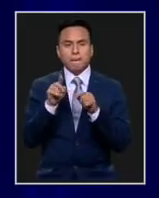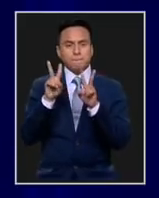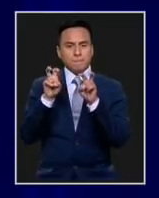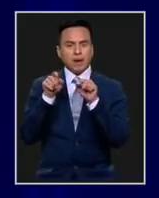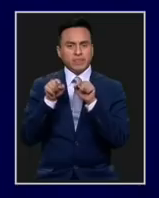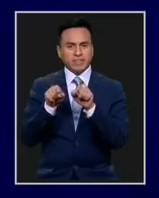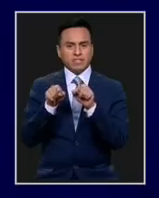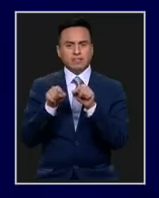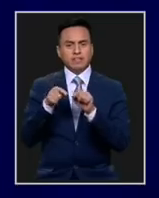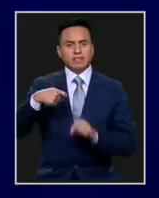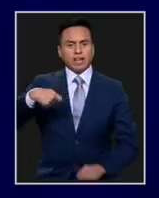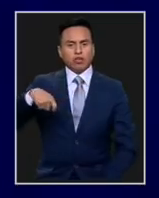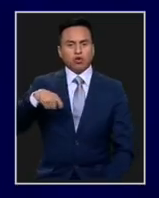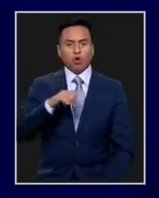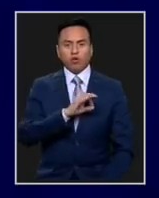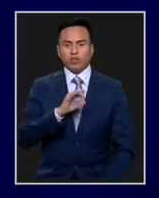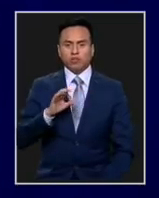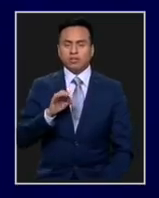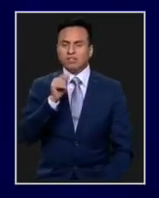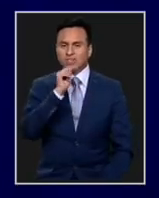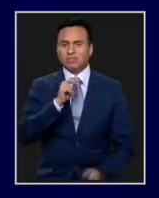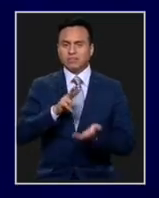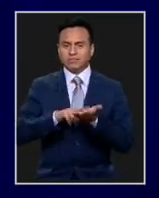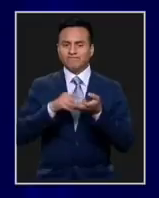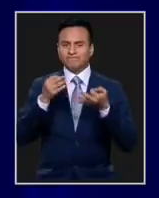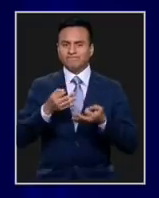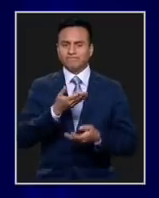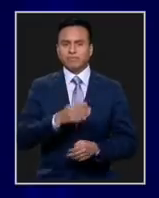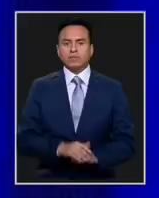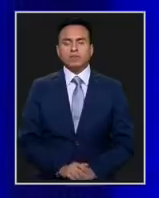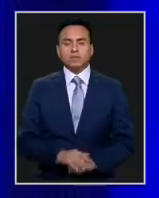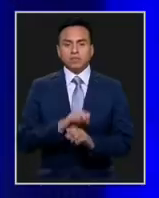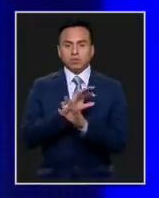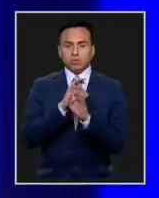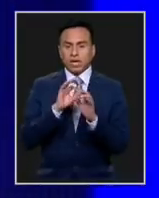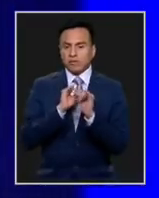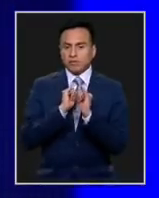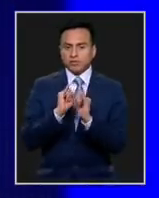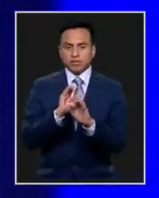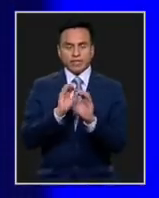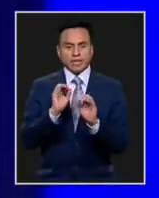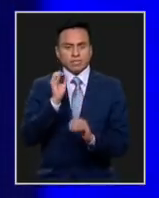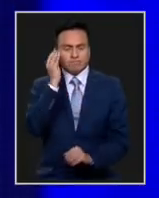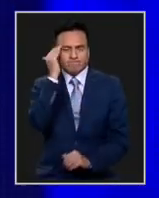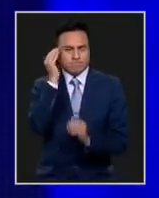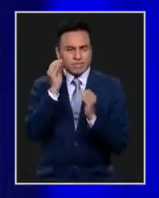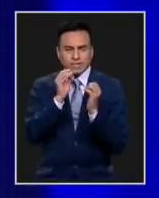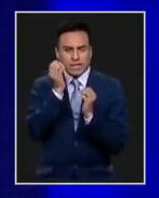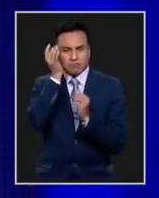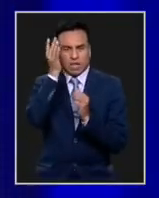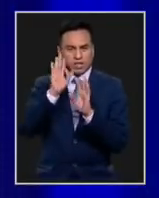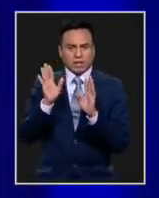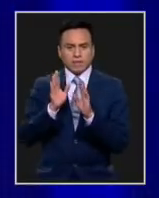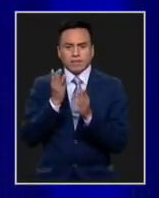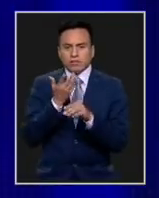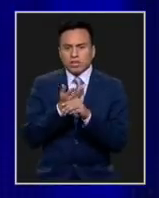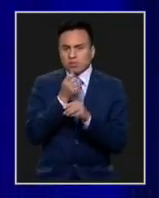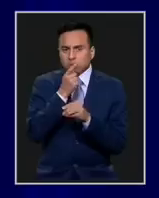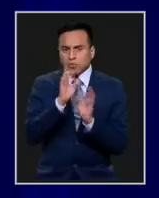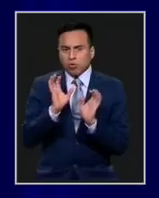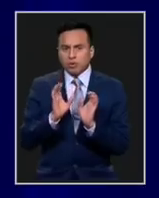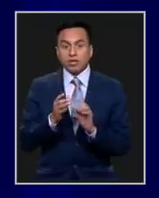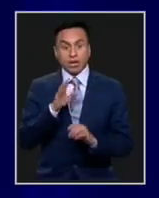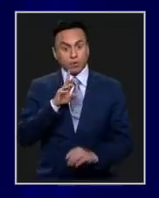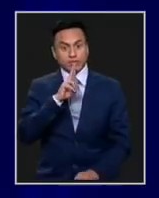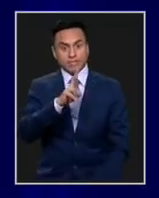materia el senador Osandón está faltando a la verdad. Ninguna información, dice usted, no estaban enterados de que iba a existir esta denuncia. Tampoco